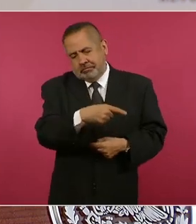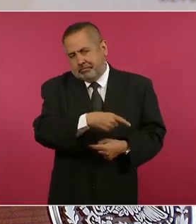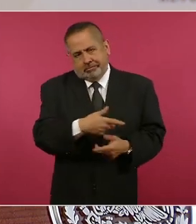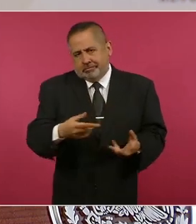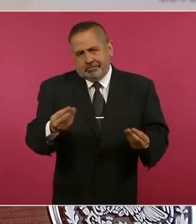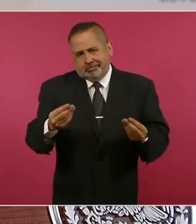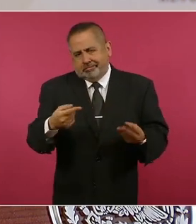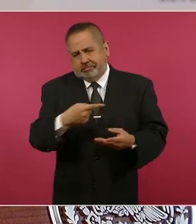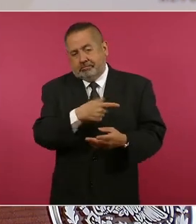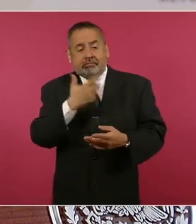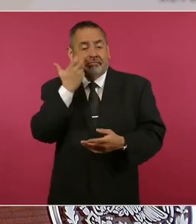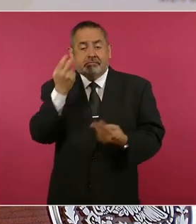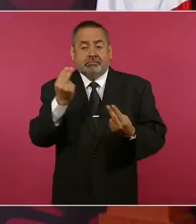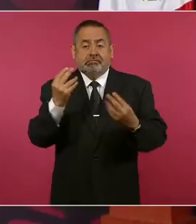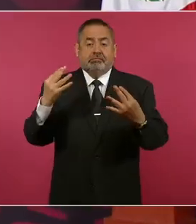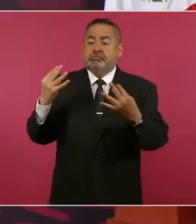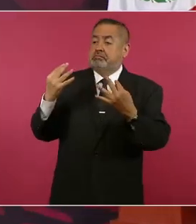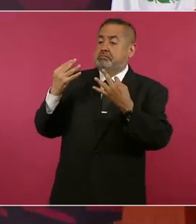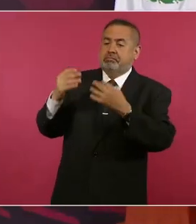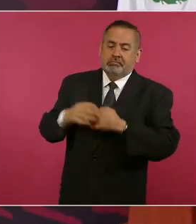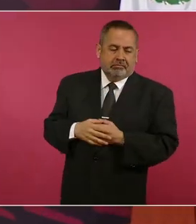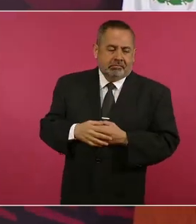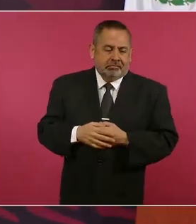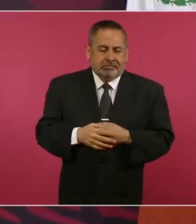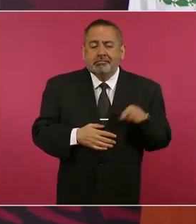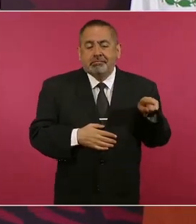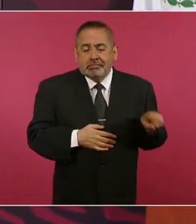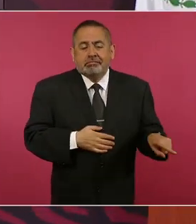Y lo que se busca es eso,